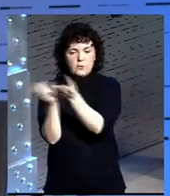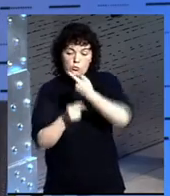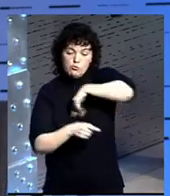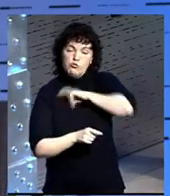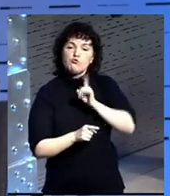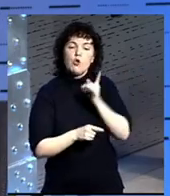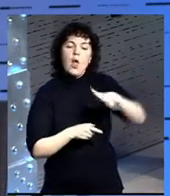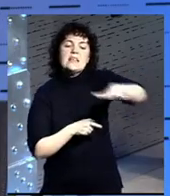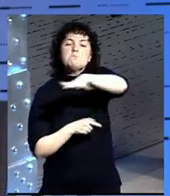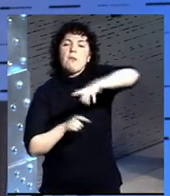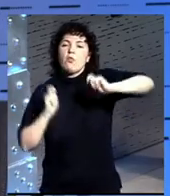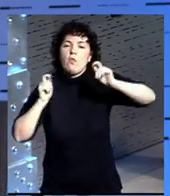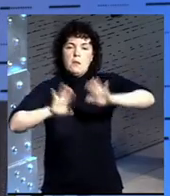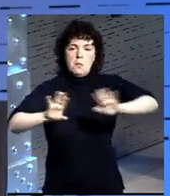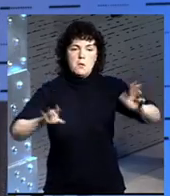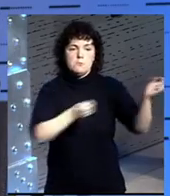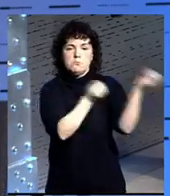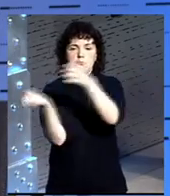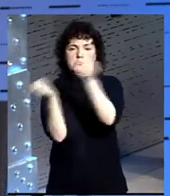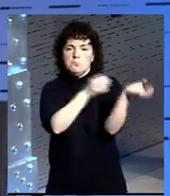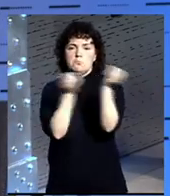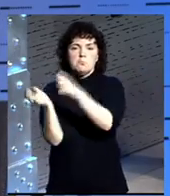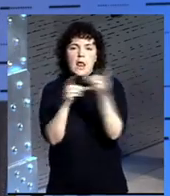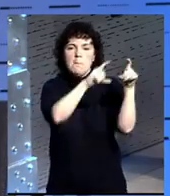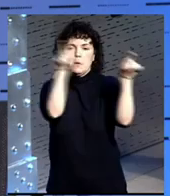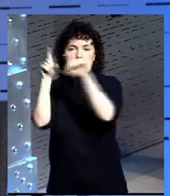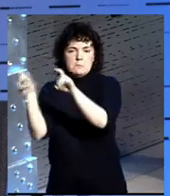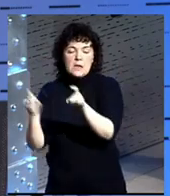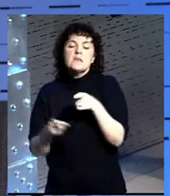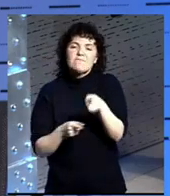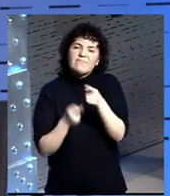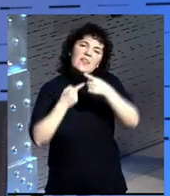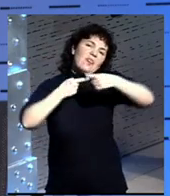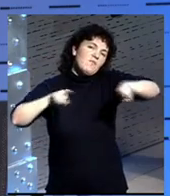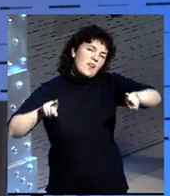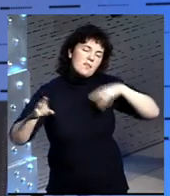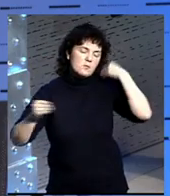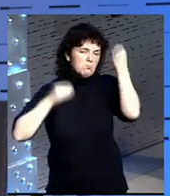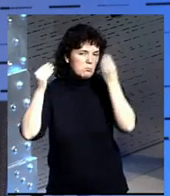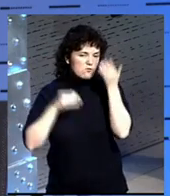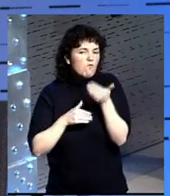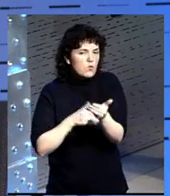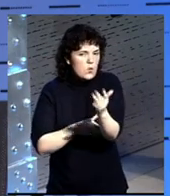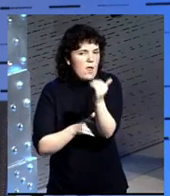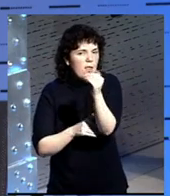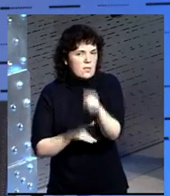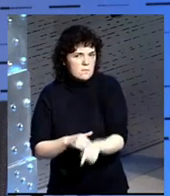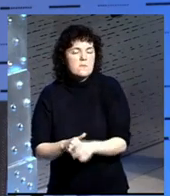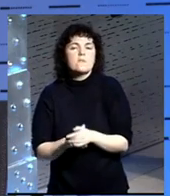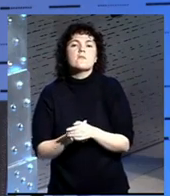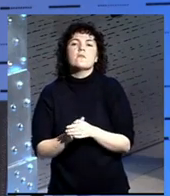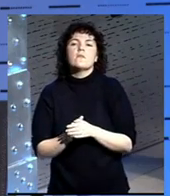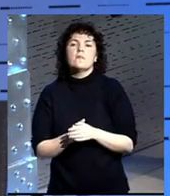ponemos el espacio. Ese es el tipo de diferencia que yo creo que vamos a encontrar en el futuro. No es